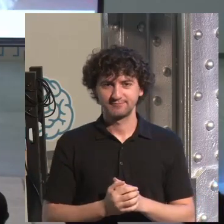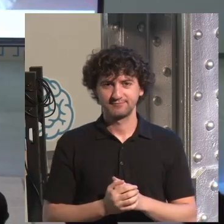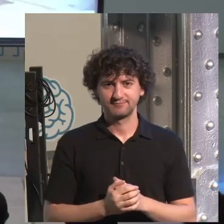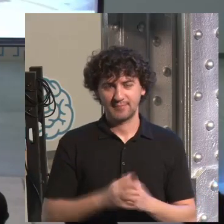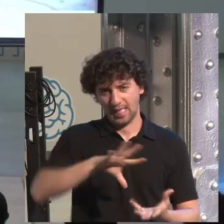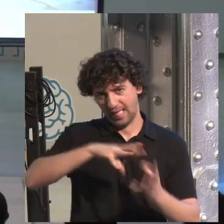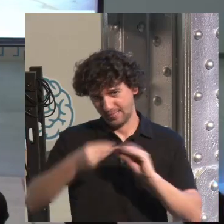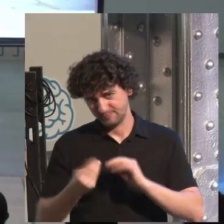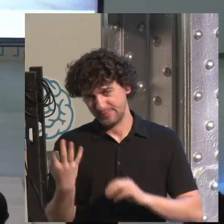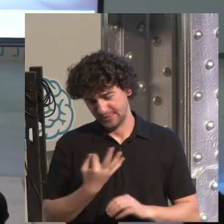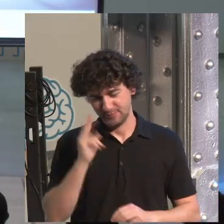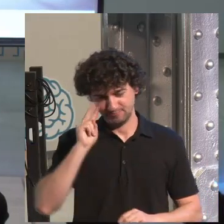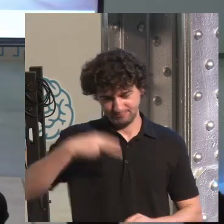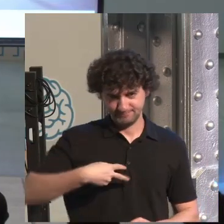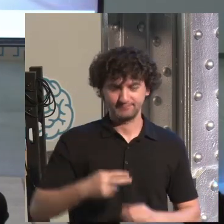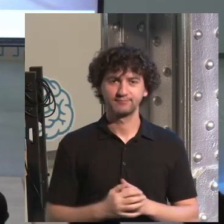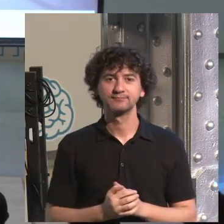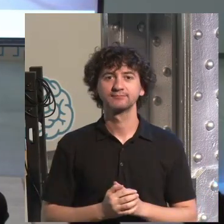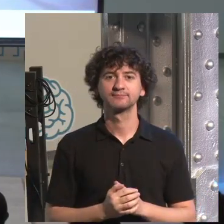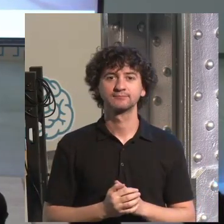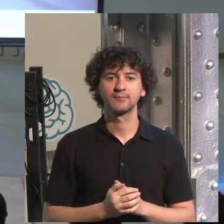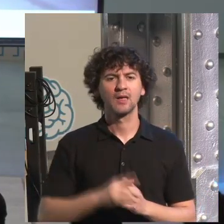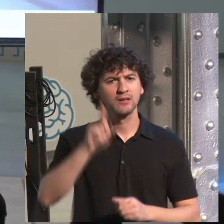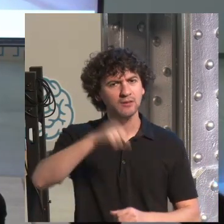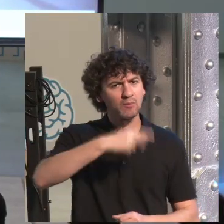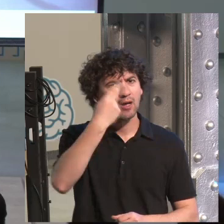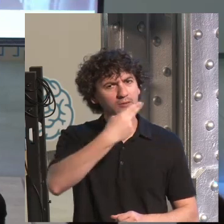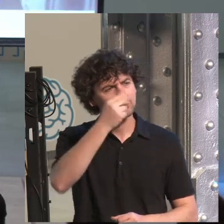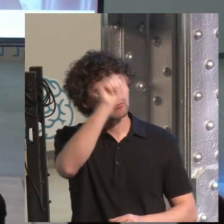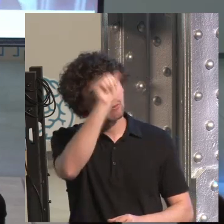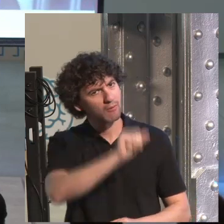What he's testing here being the Johns Hopkins. Y algo que es muy interesante, voy a dejarlo